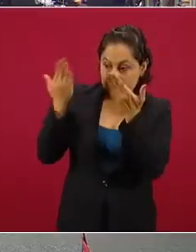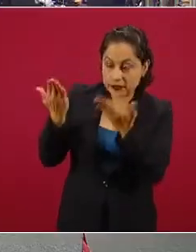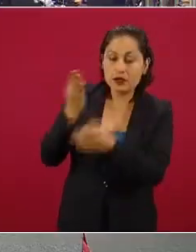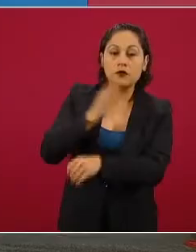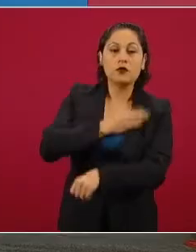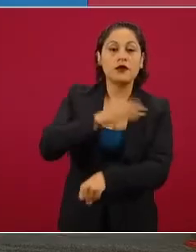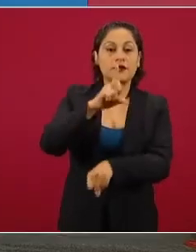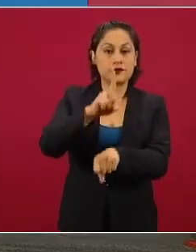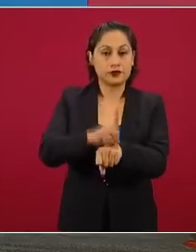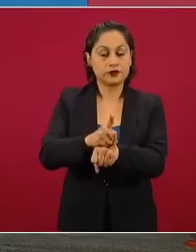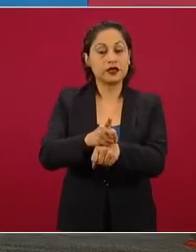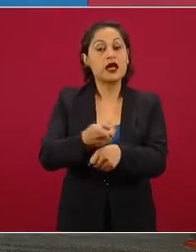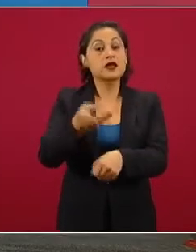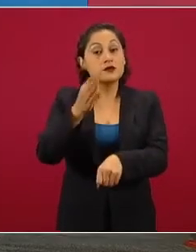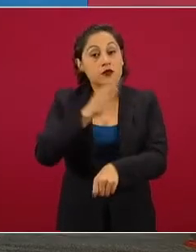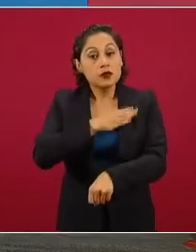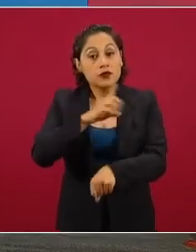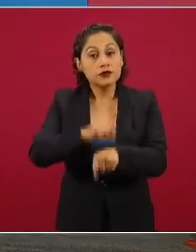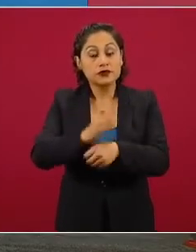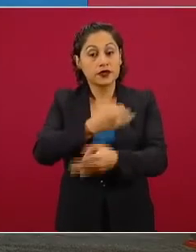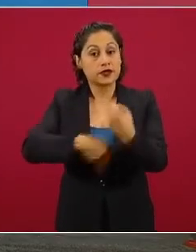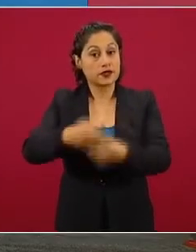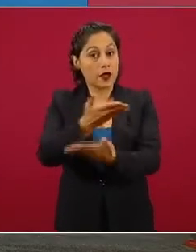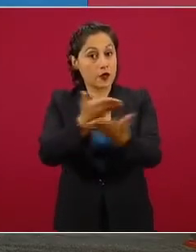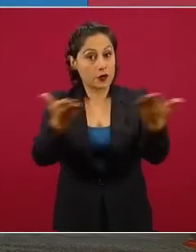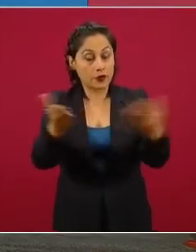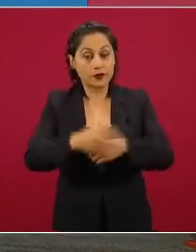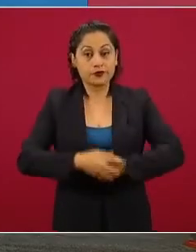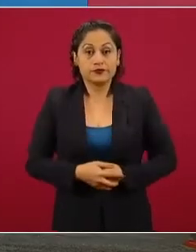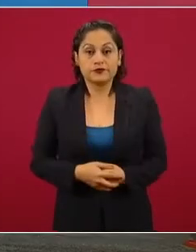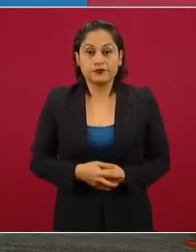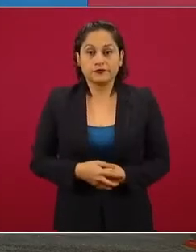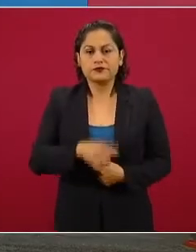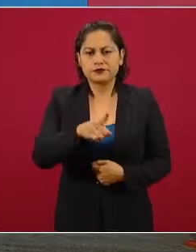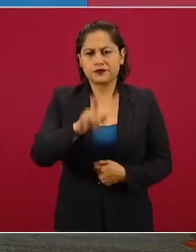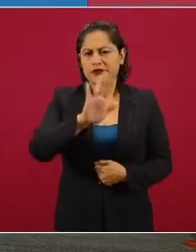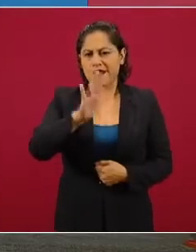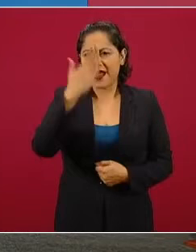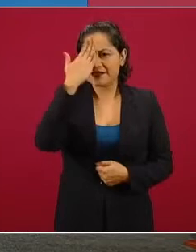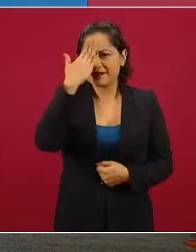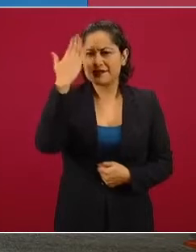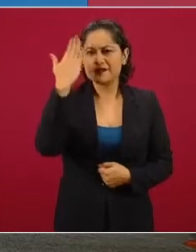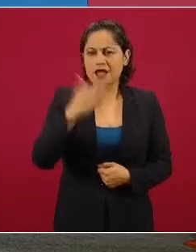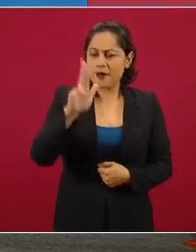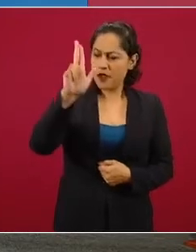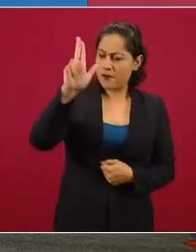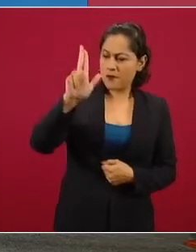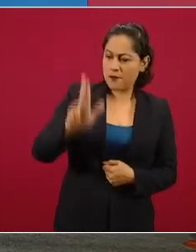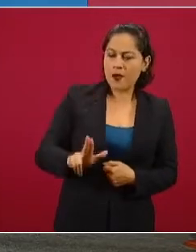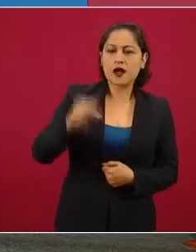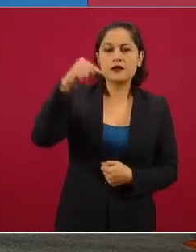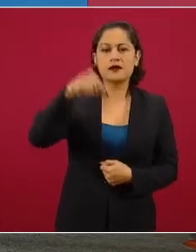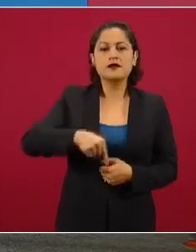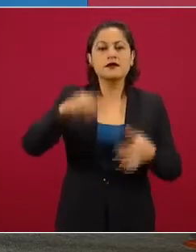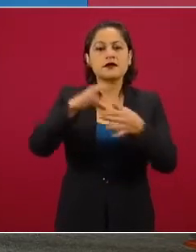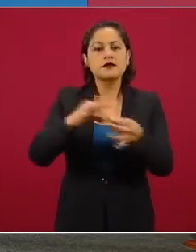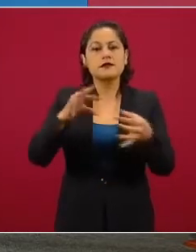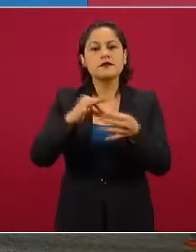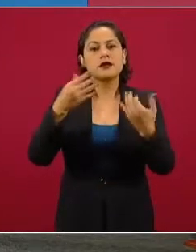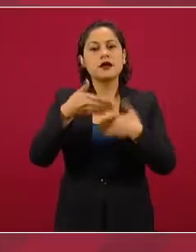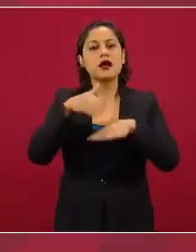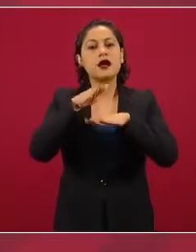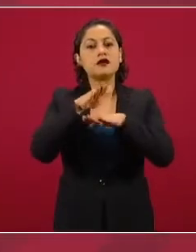todas y todos ustedes. Como ya es costumbre, los martes presentamos una versión comentada del informe técnico